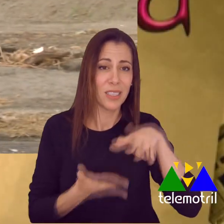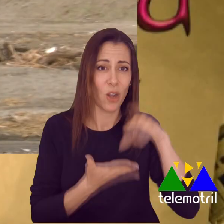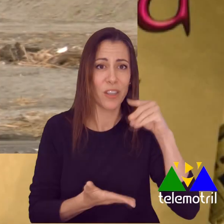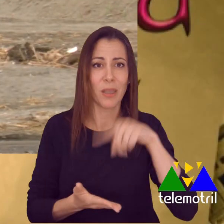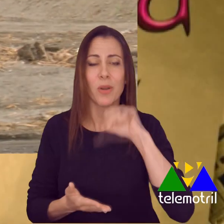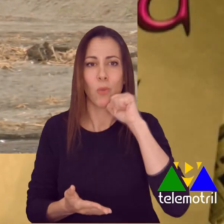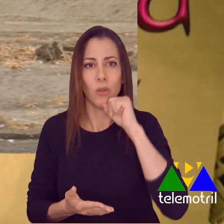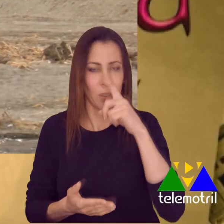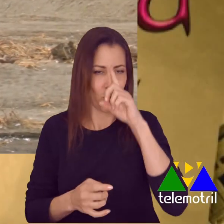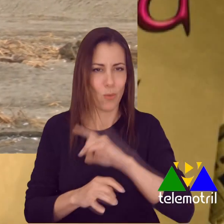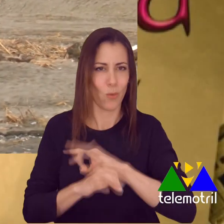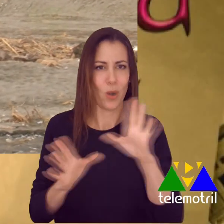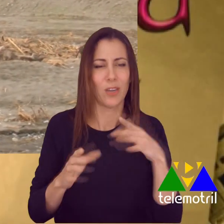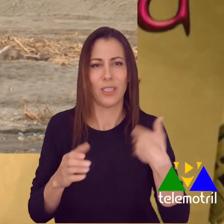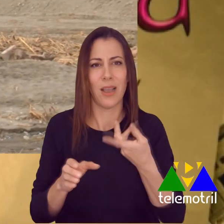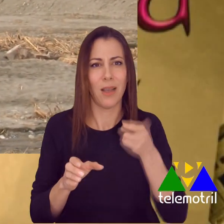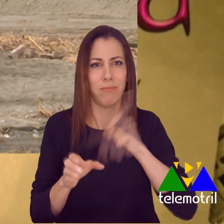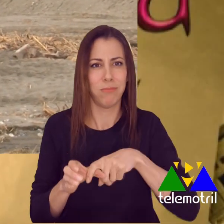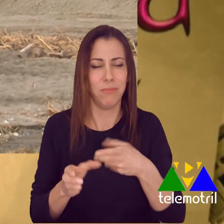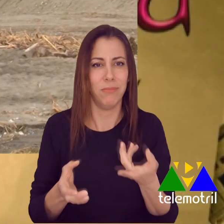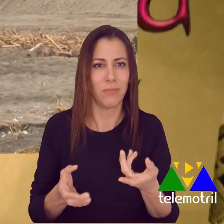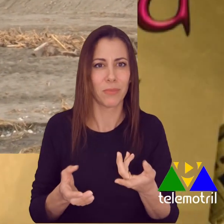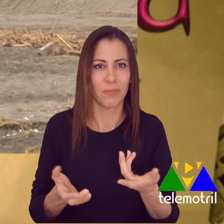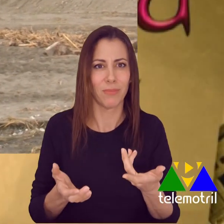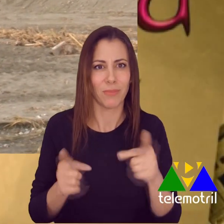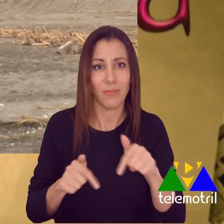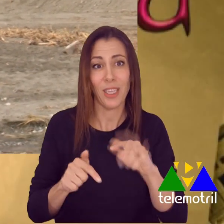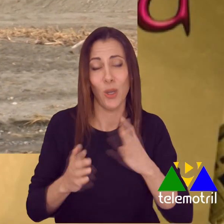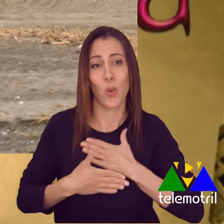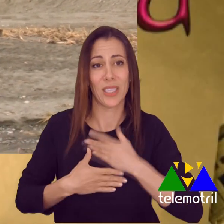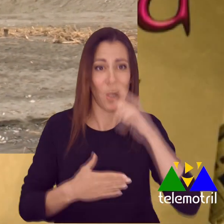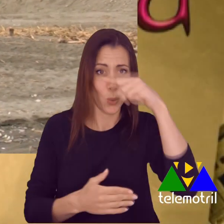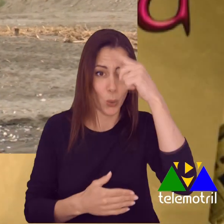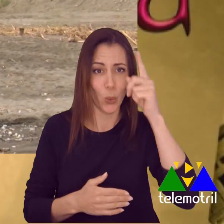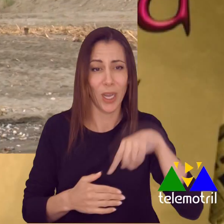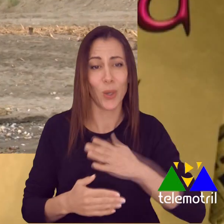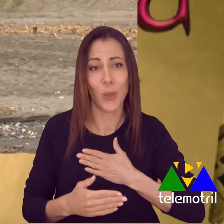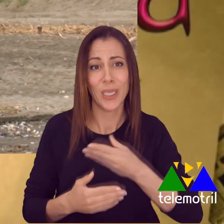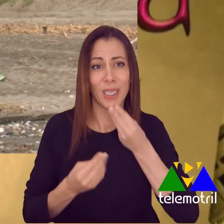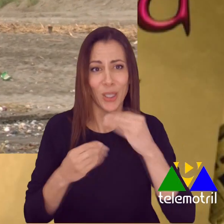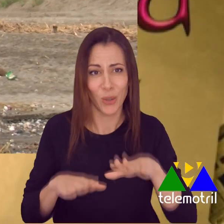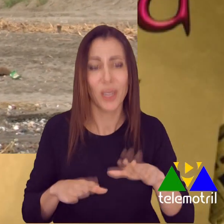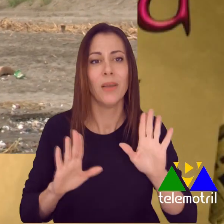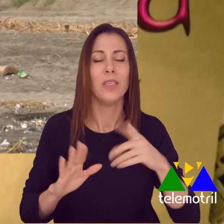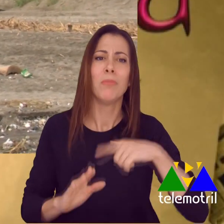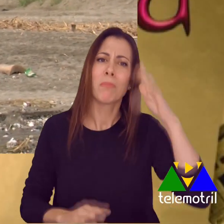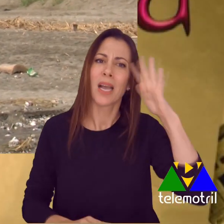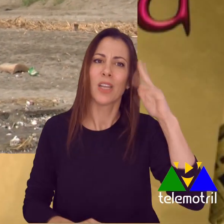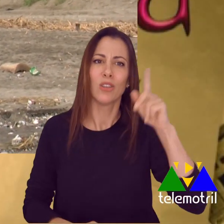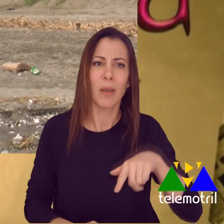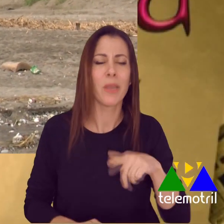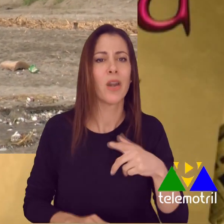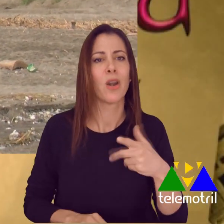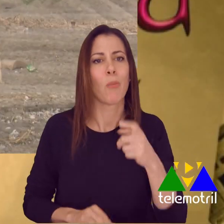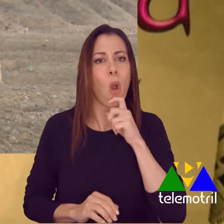pues evidentemente ha formado parte de nuestra cultura, de nuestra historia, de nuestra idiosincrasia, e imagino también como